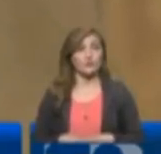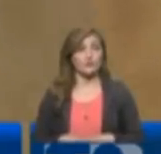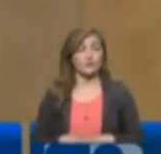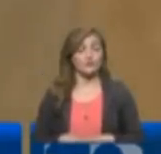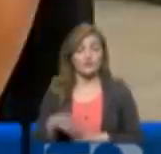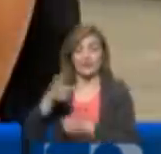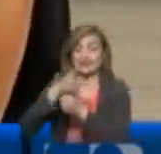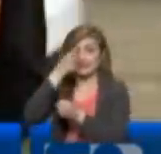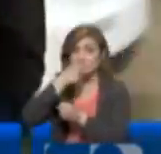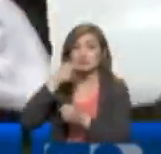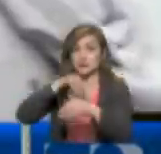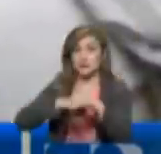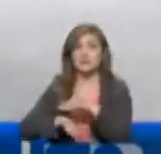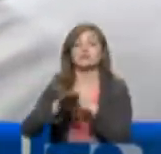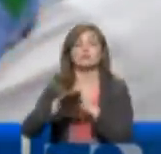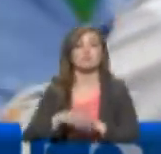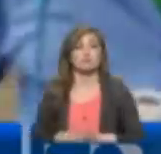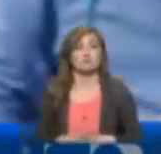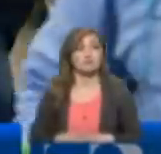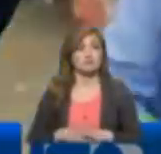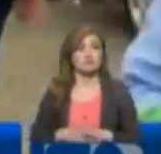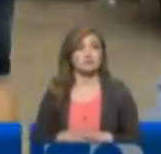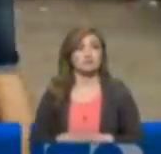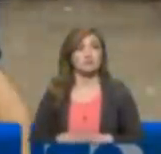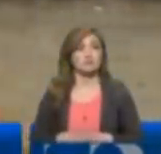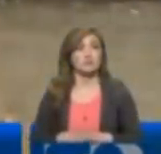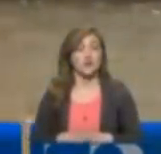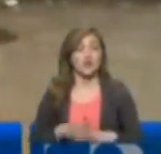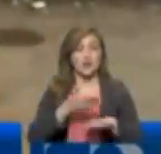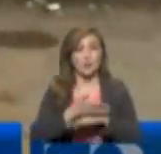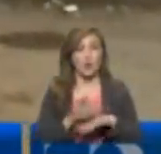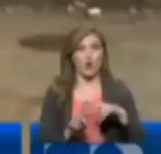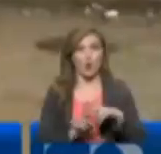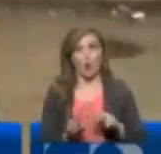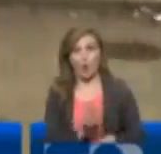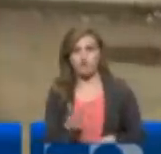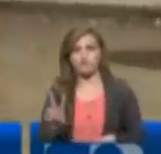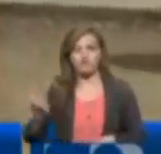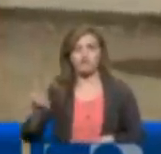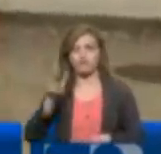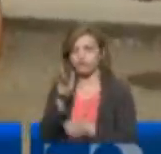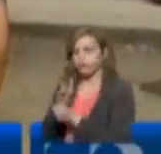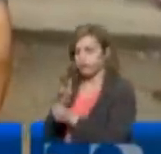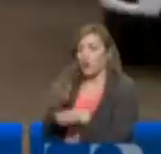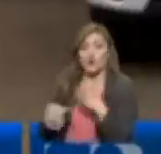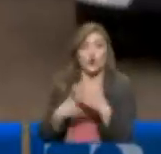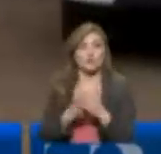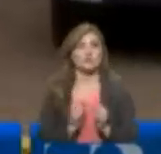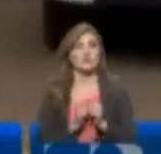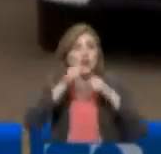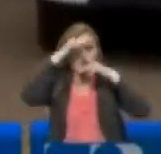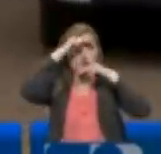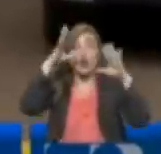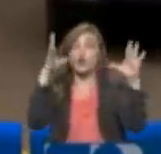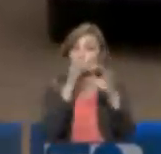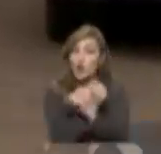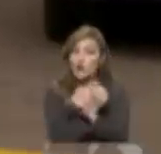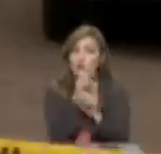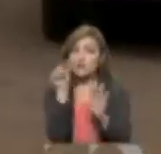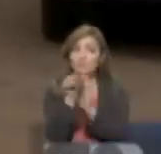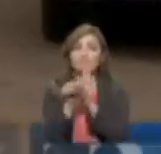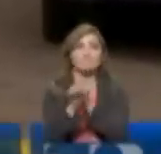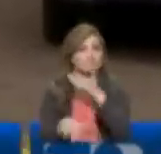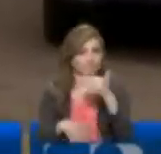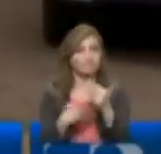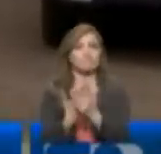grabados cuando ingresaron y también cuando huyeron de este sitio nosotros en el noticiero estelar daremos todos los detalles